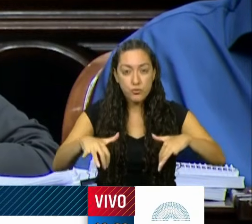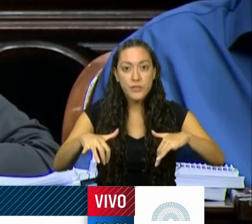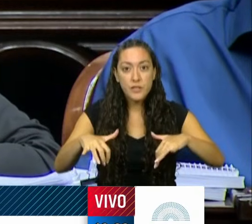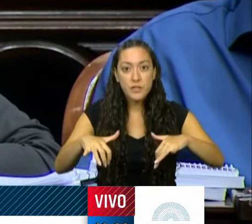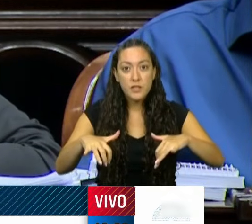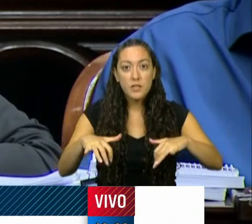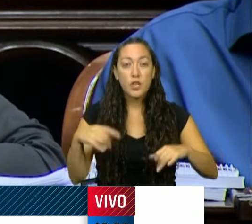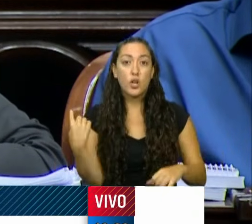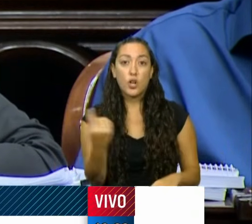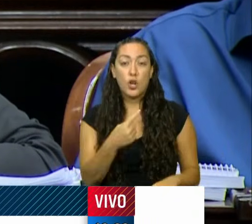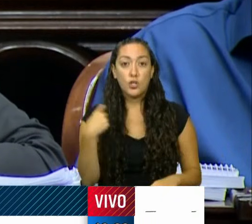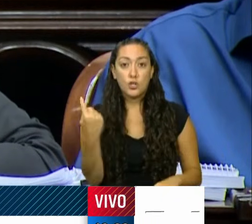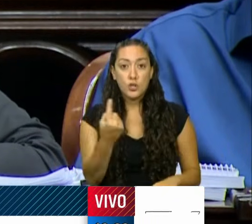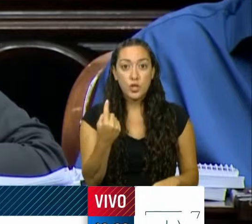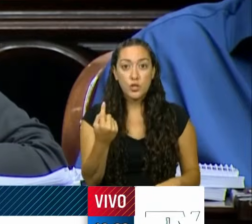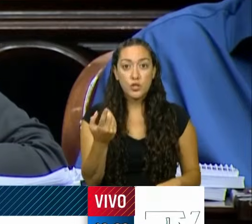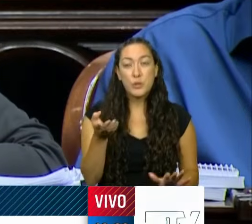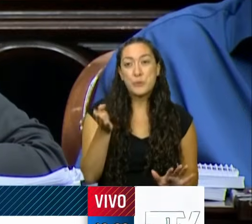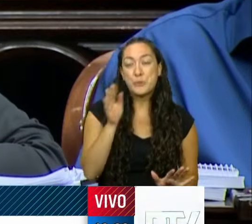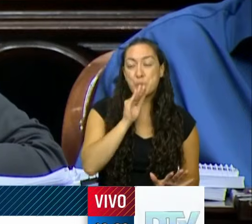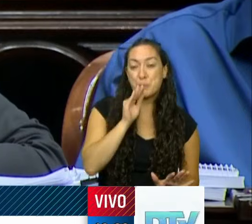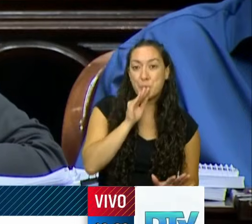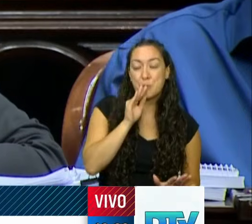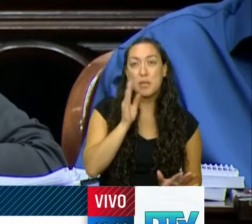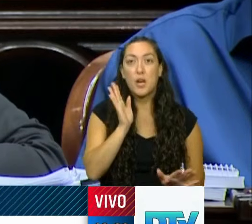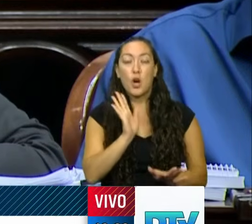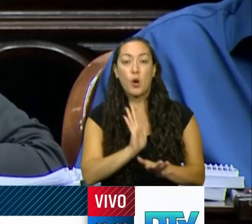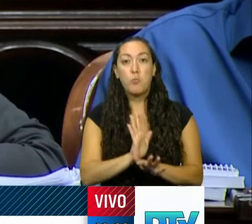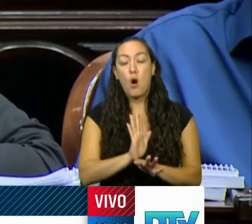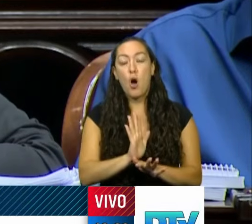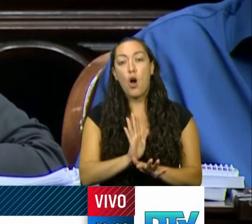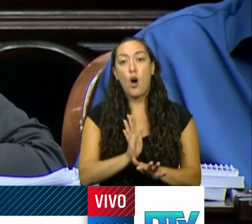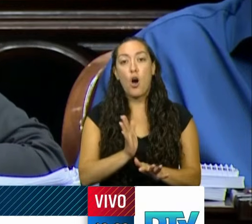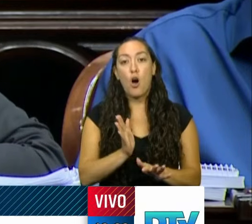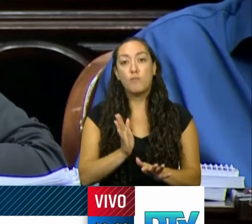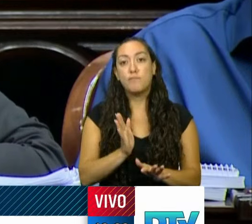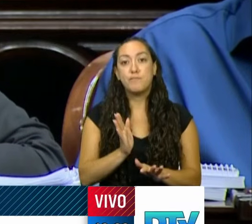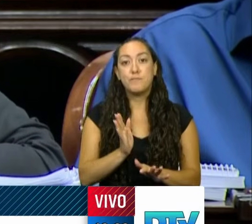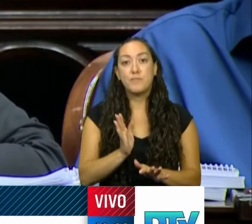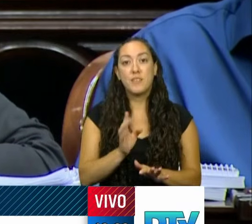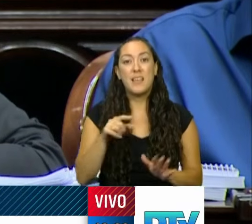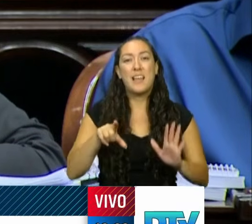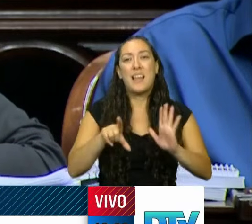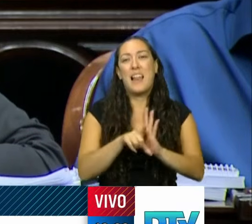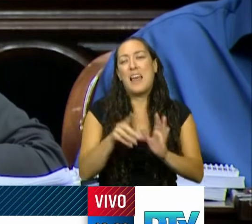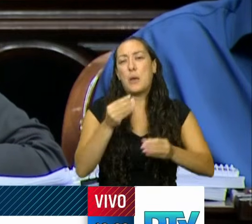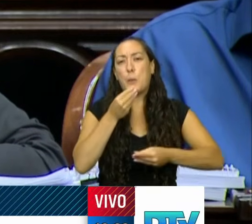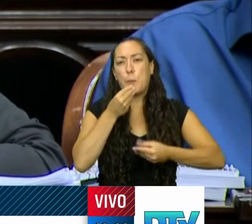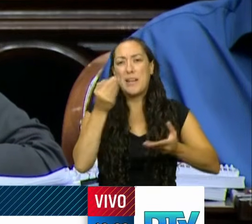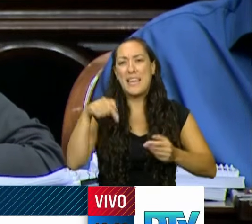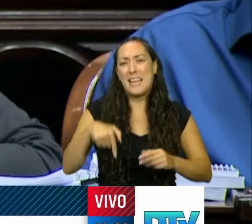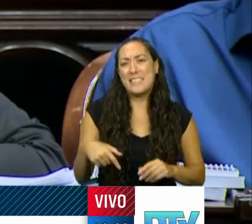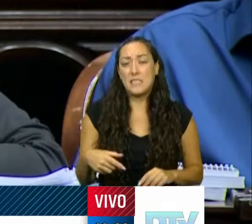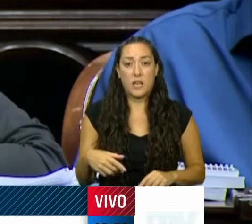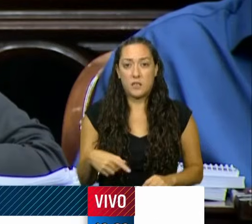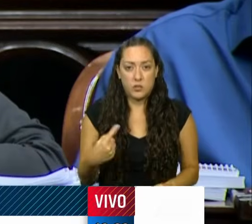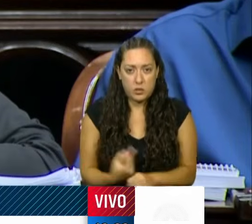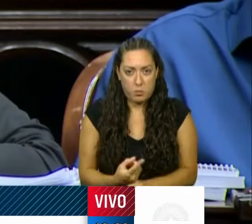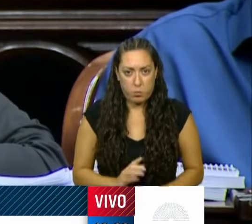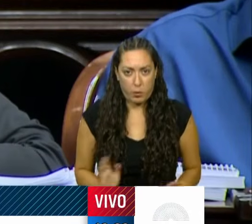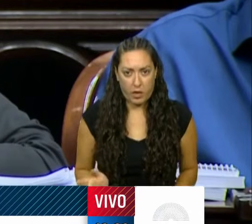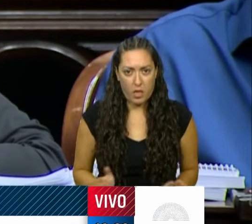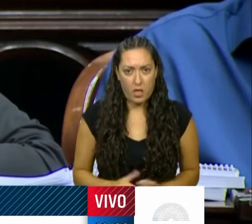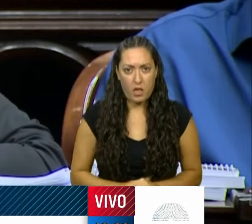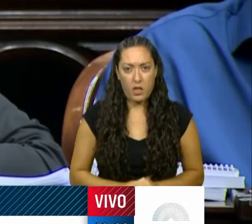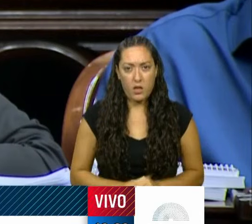Cámara, hacer de cuentas que esta es una ley más. Y no se